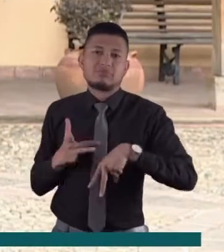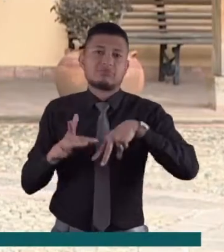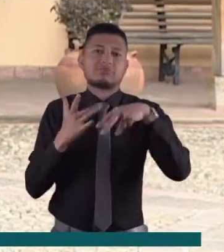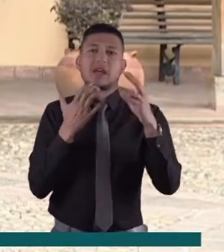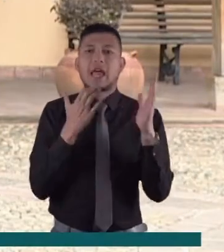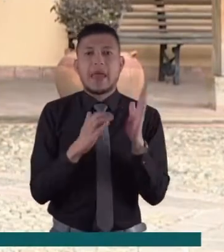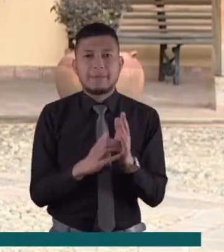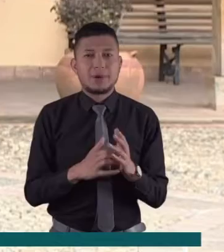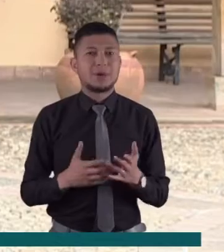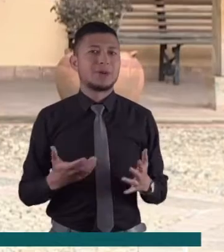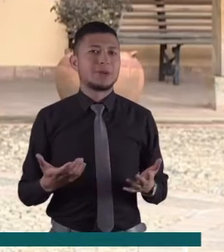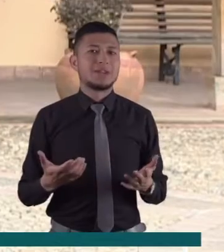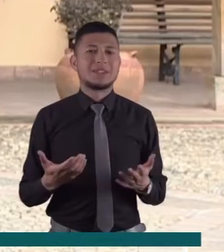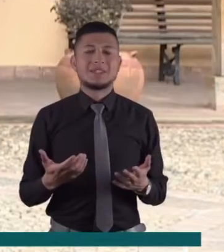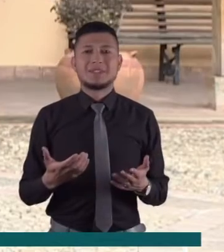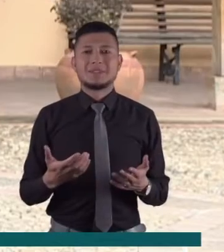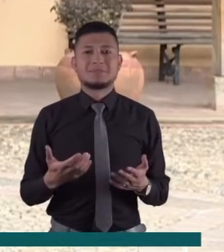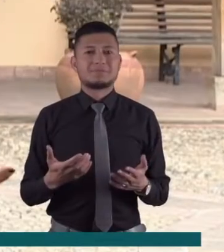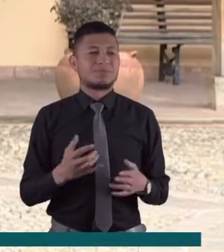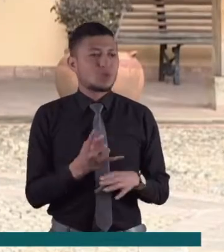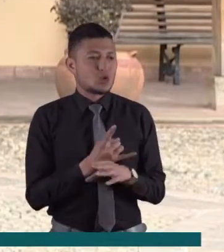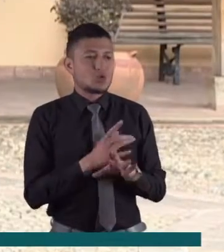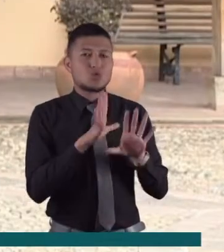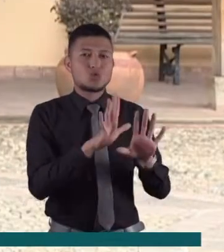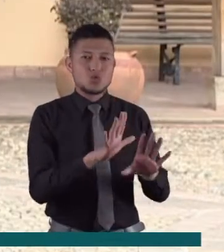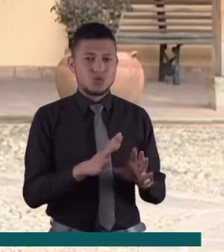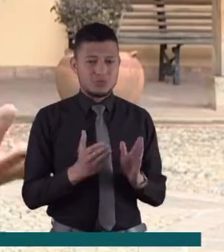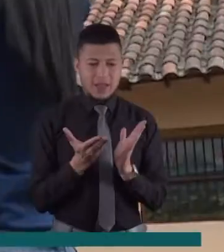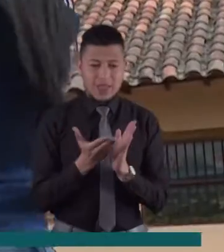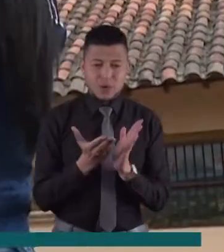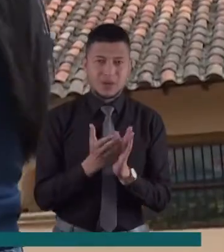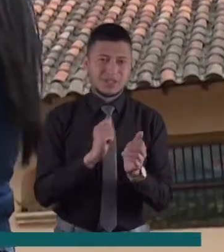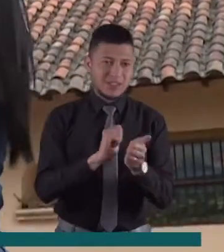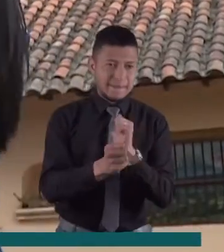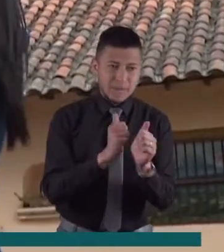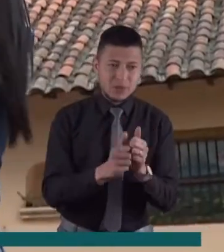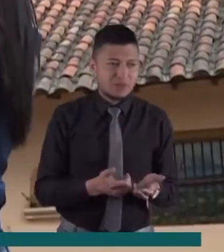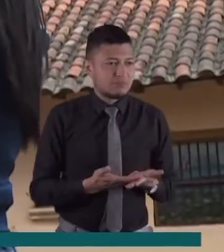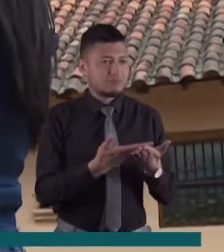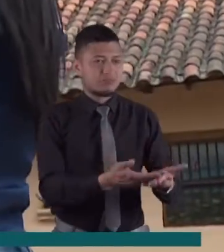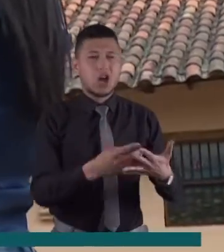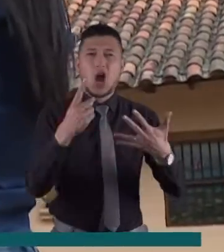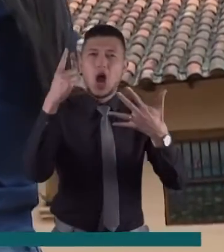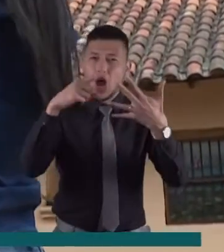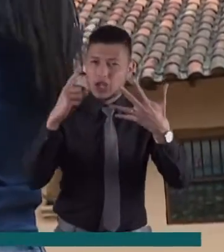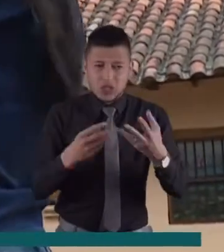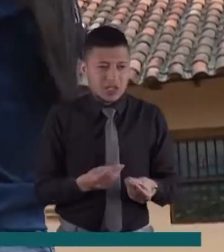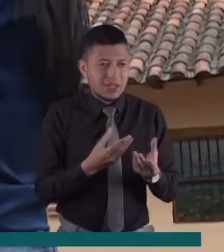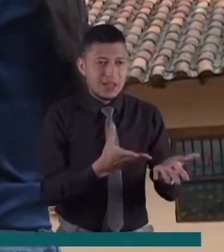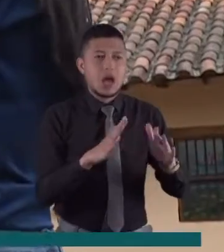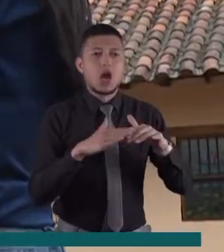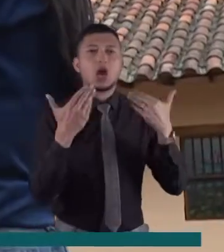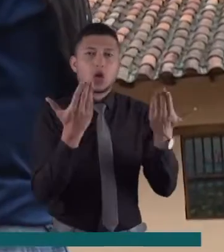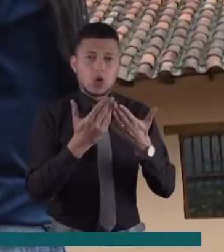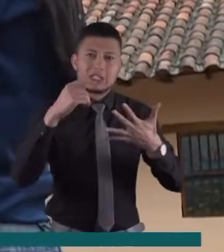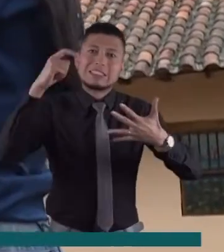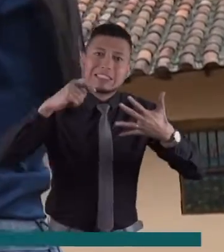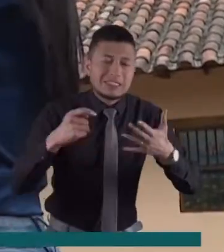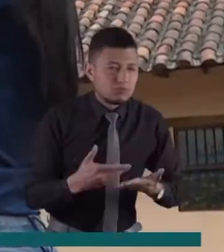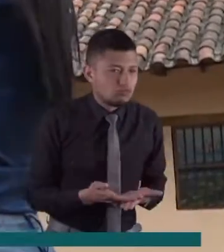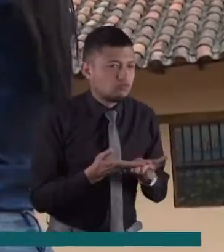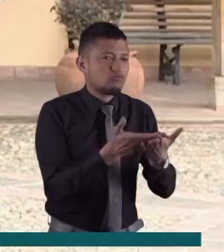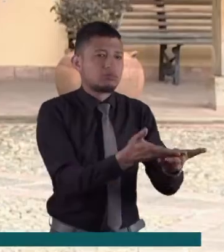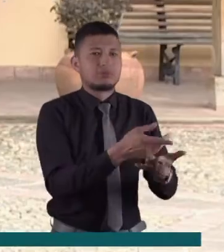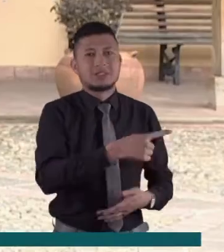como elementos digamos que utilizan para hacer su educación deportiva o diferentes elementos que necesitan las instituciones educativas